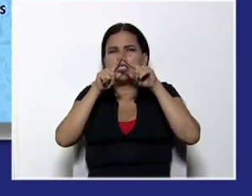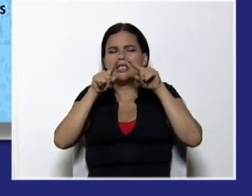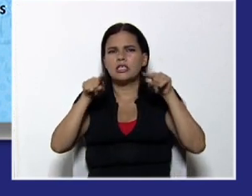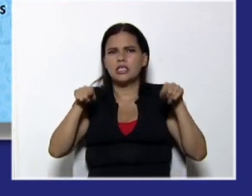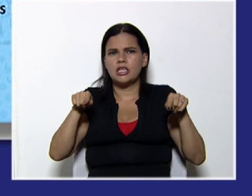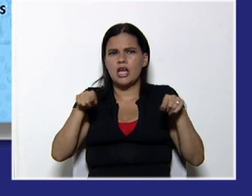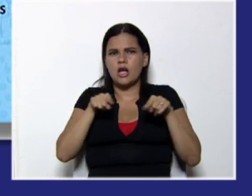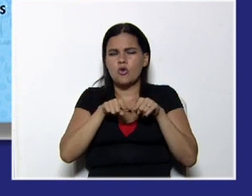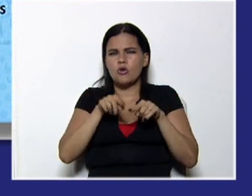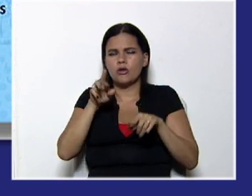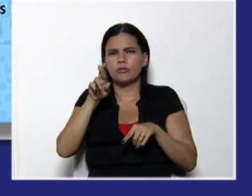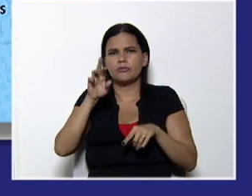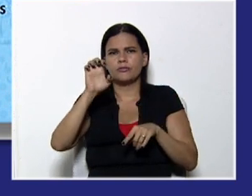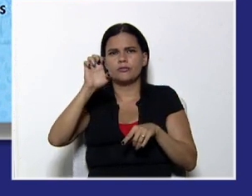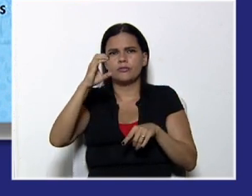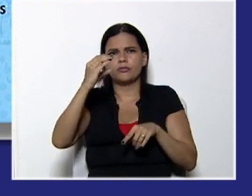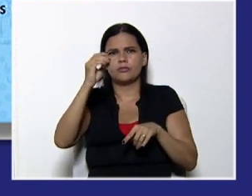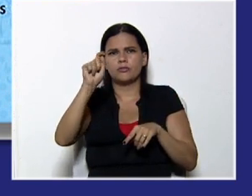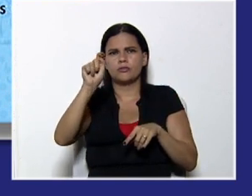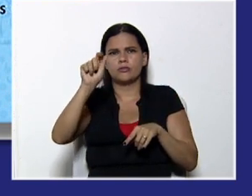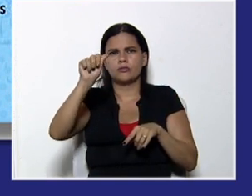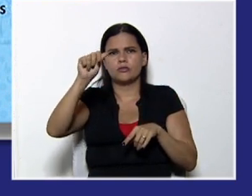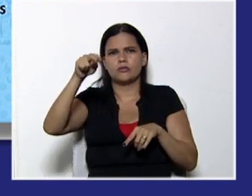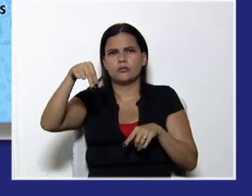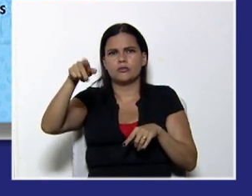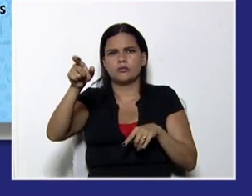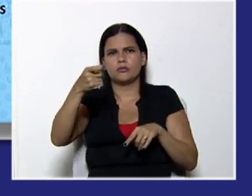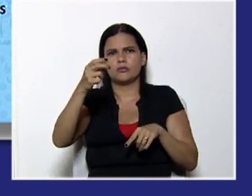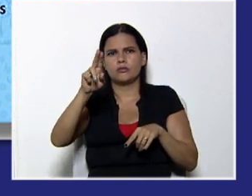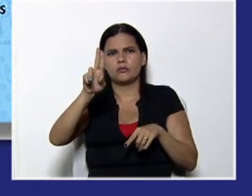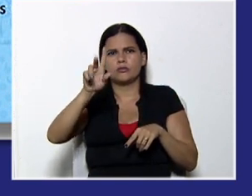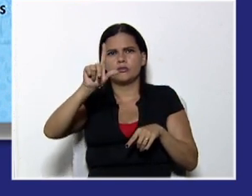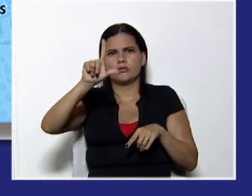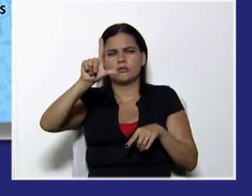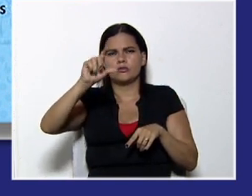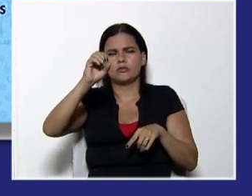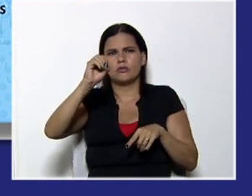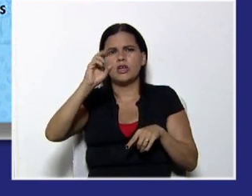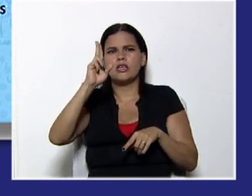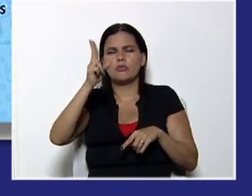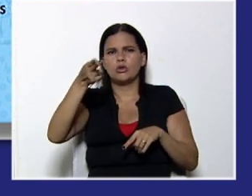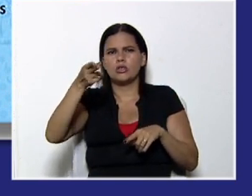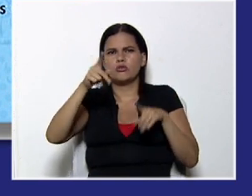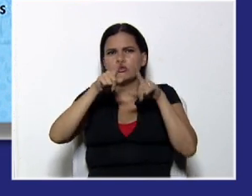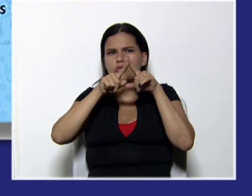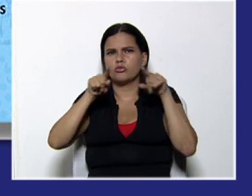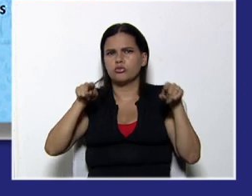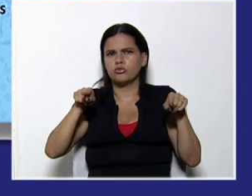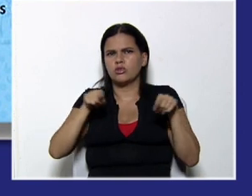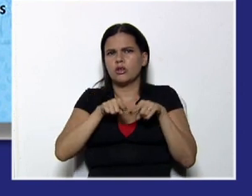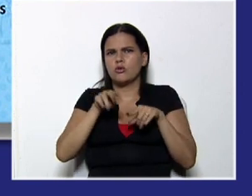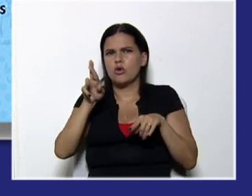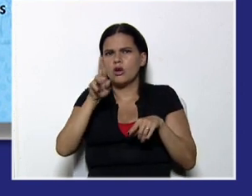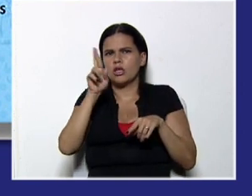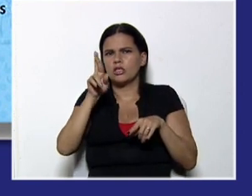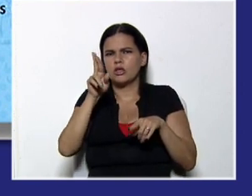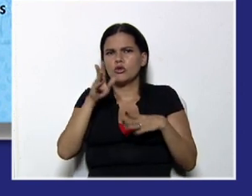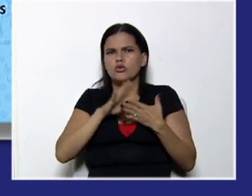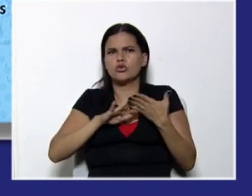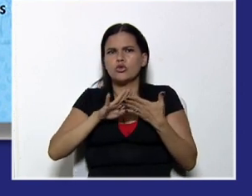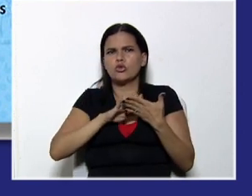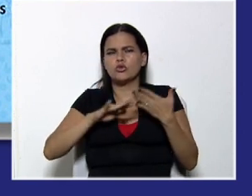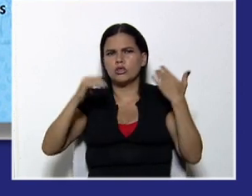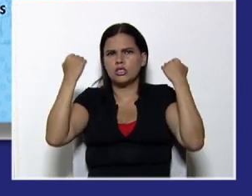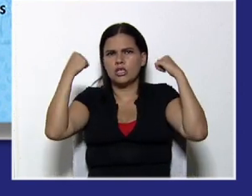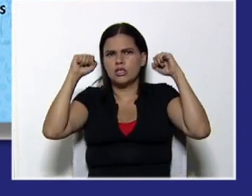un triángulo rectángulo, hipotenusa en un triángulo rectángulo. Resolver el siguiente ejercicio